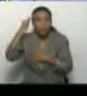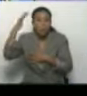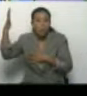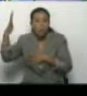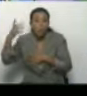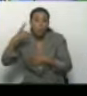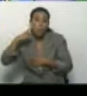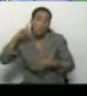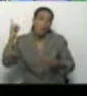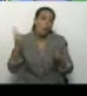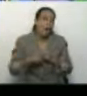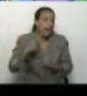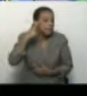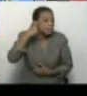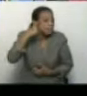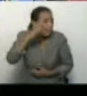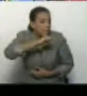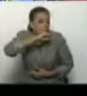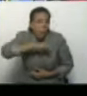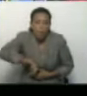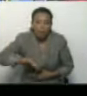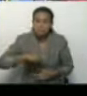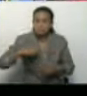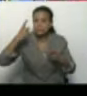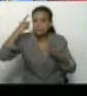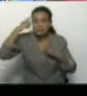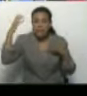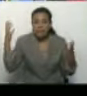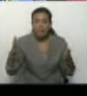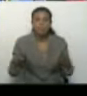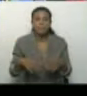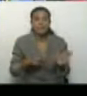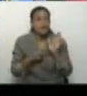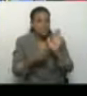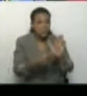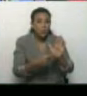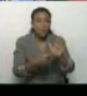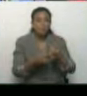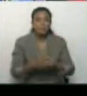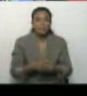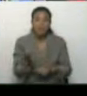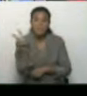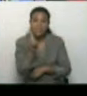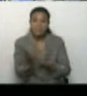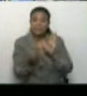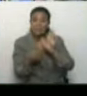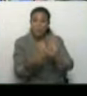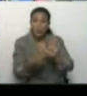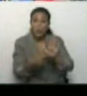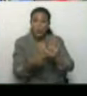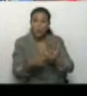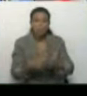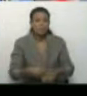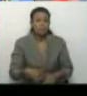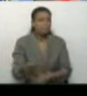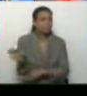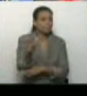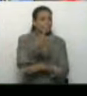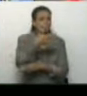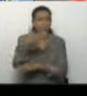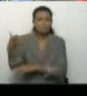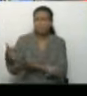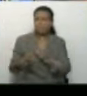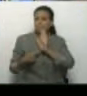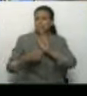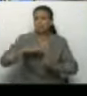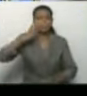terminó siendo realidad. Entonces, de verdad, representamos a Venezuela y dejamos los colores de nuestra bandera en